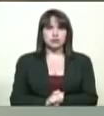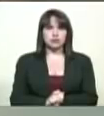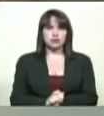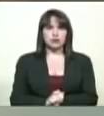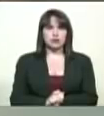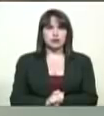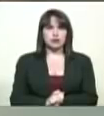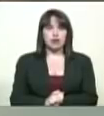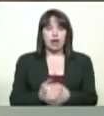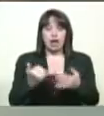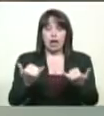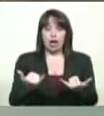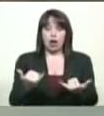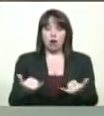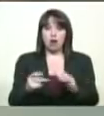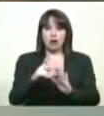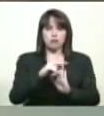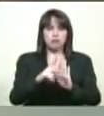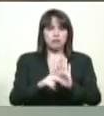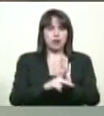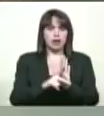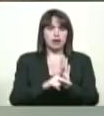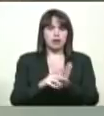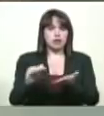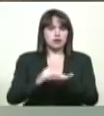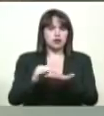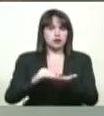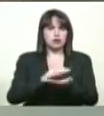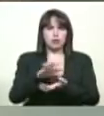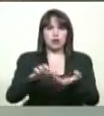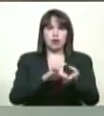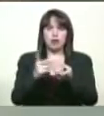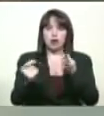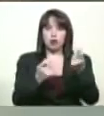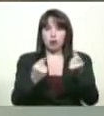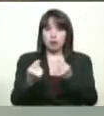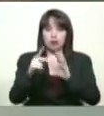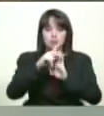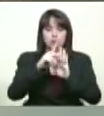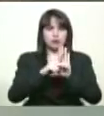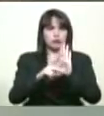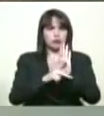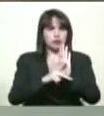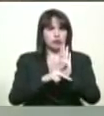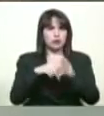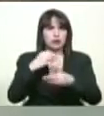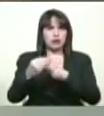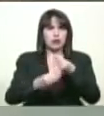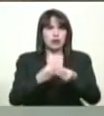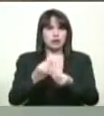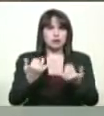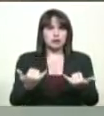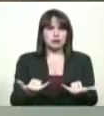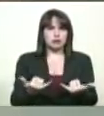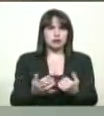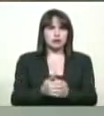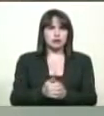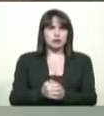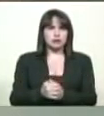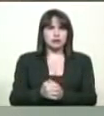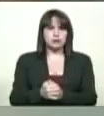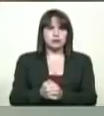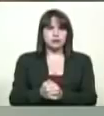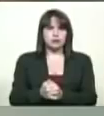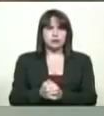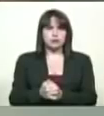está previsto en el programa de recuperación crecimiento expansión de las fuerzas productivas y prosperidad